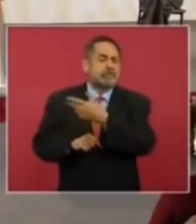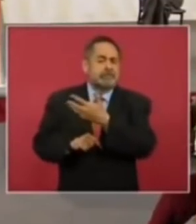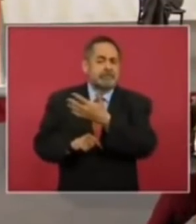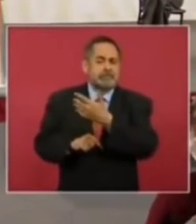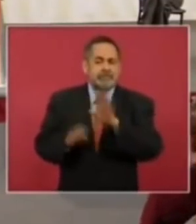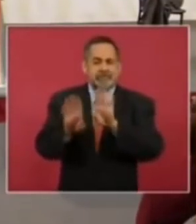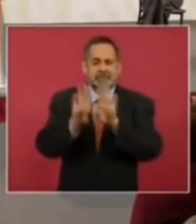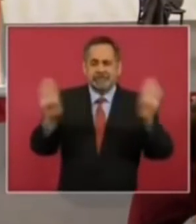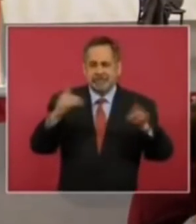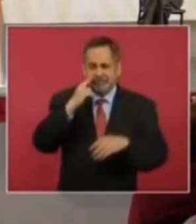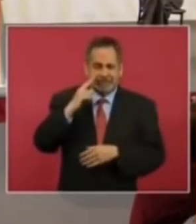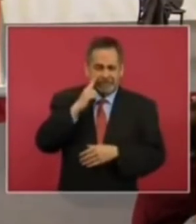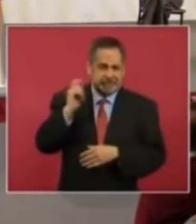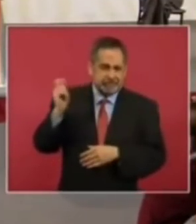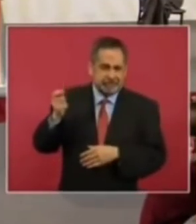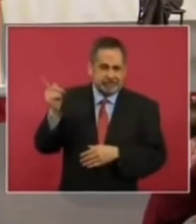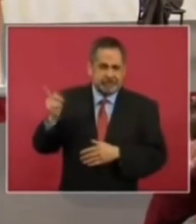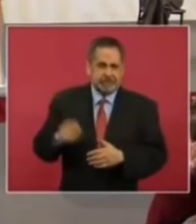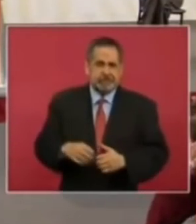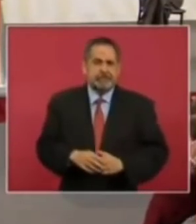de las vallas.